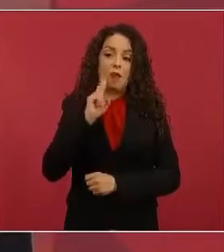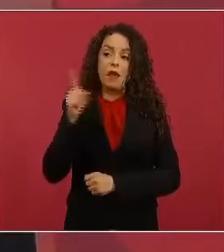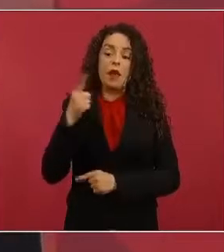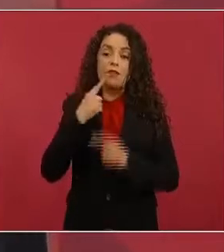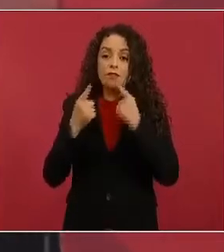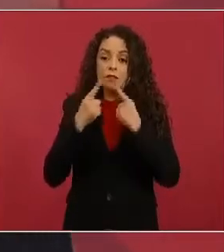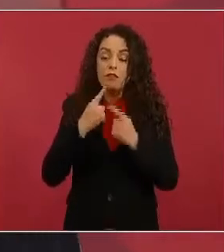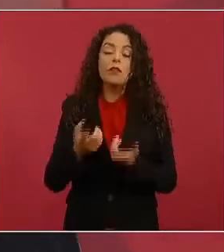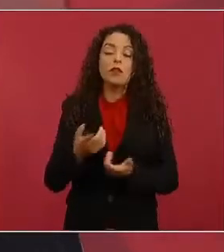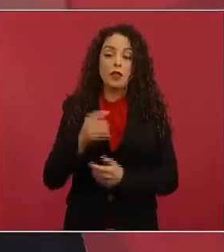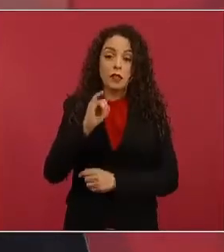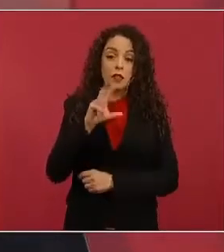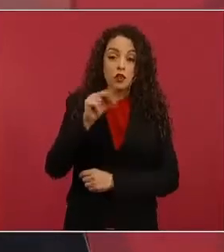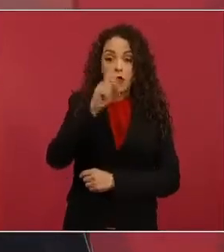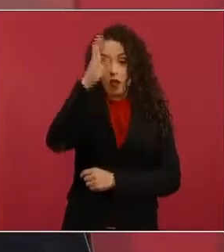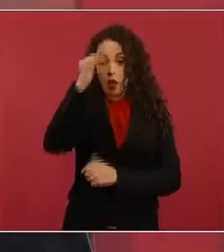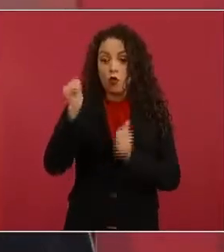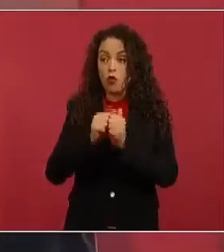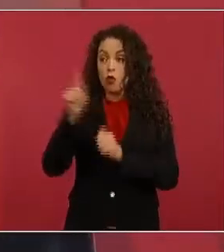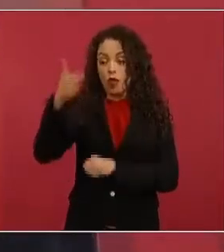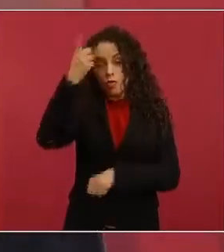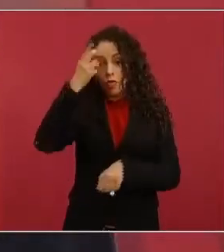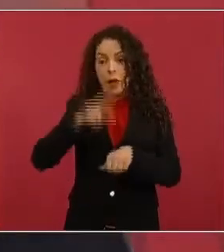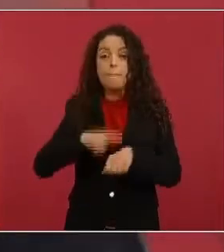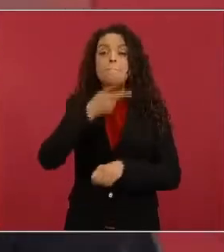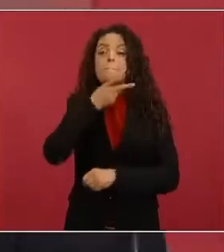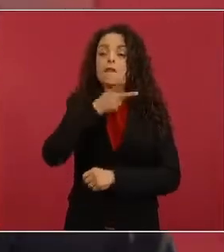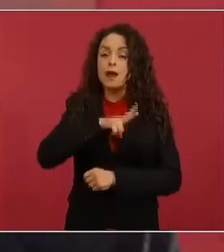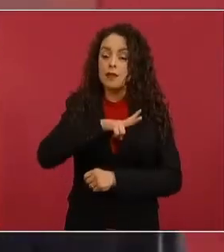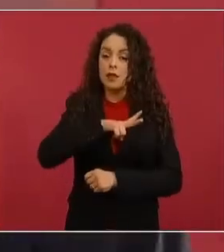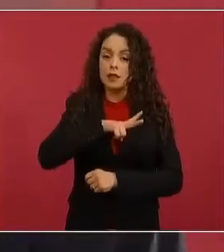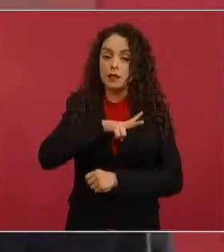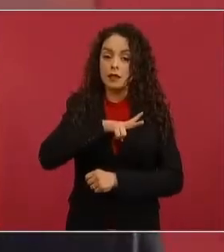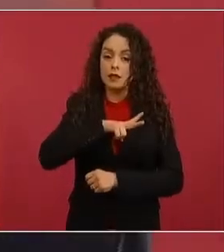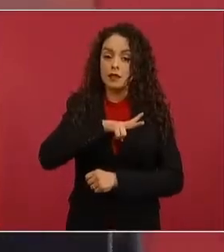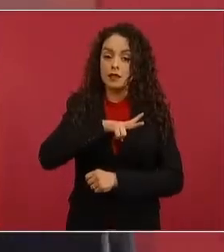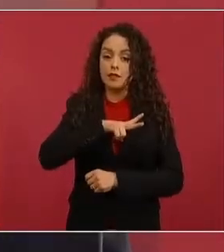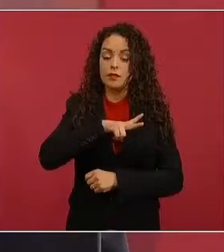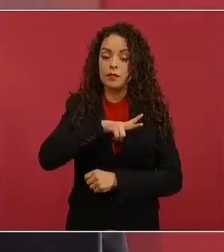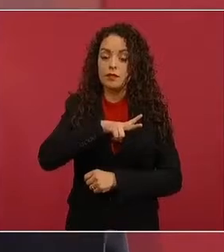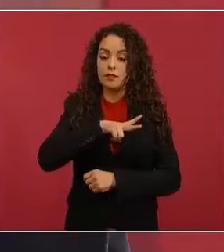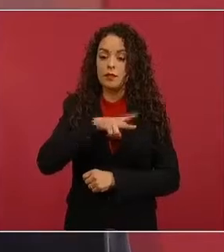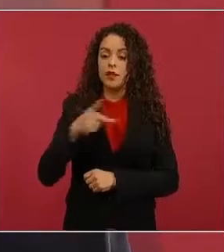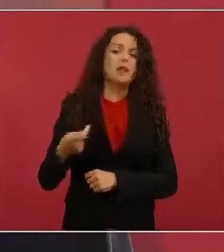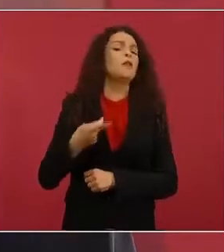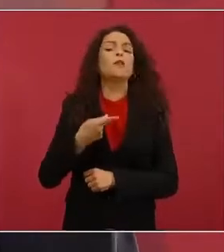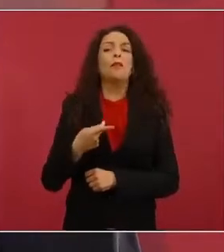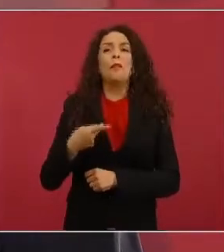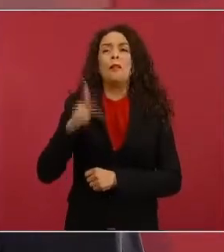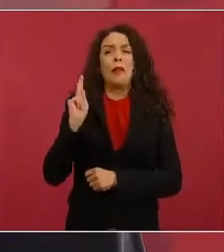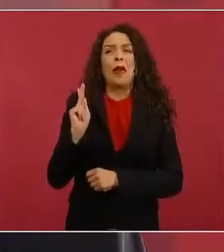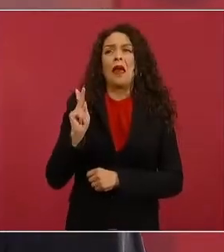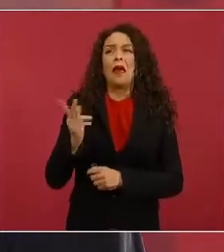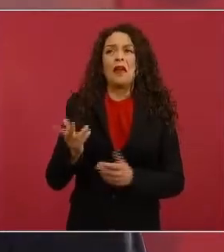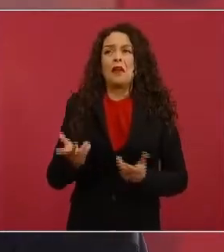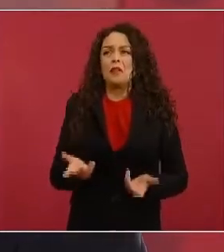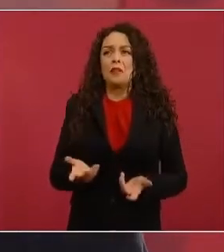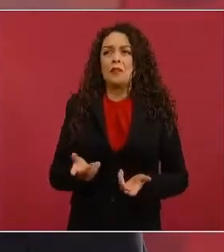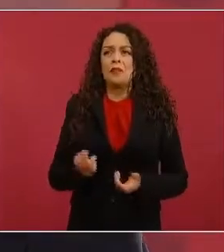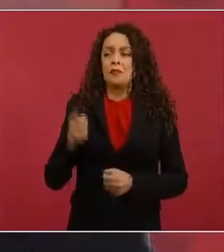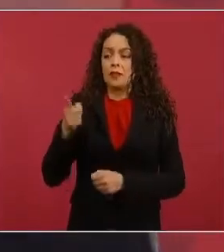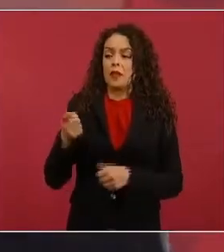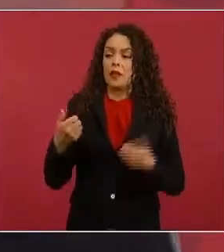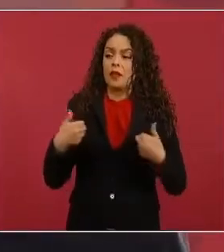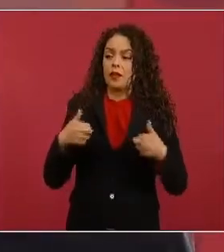de Pemex, pero en ningún caso estuvieron, por ejemplo, los representantes de